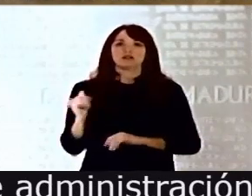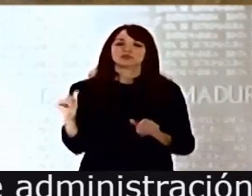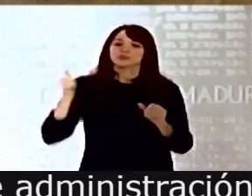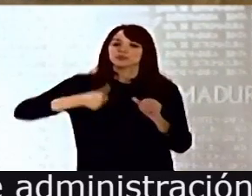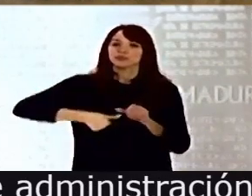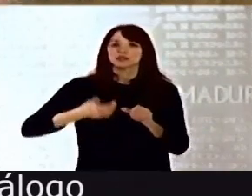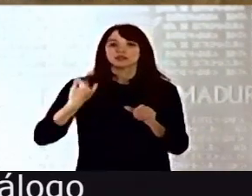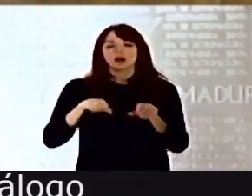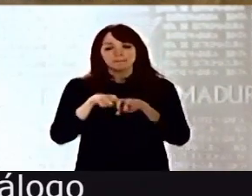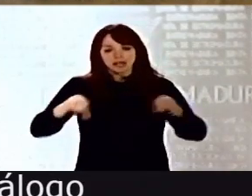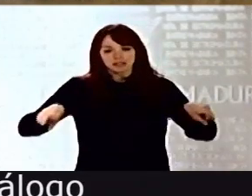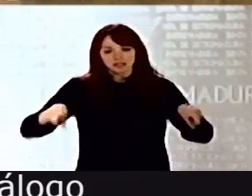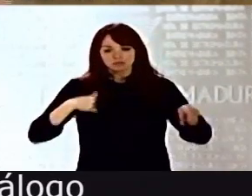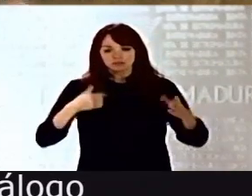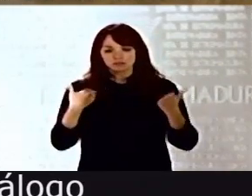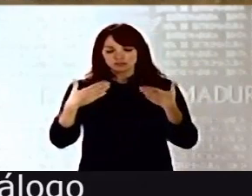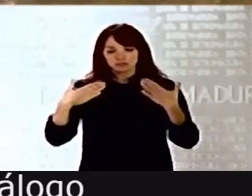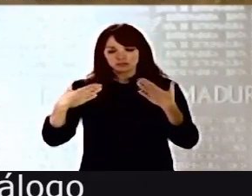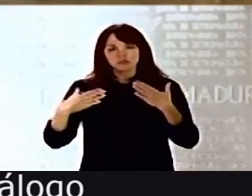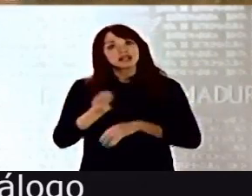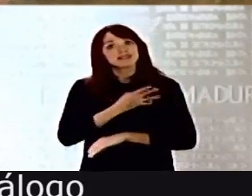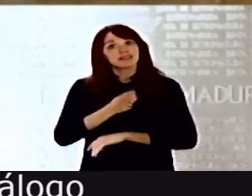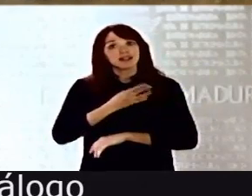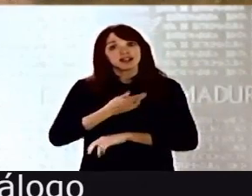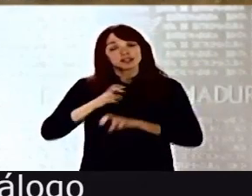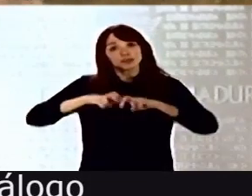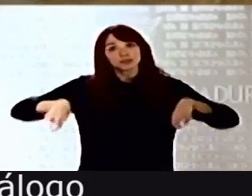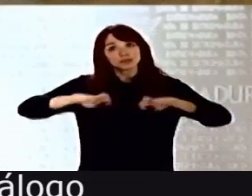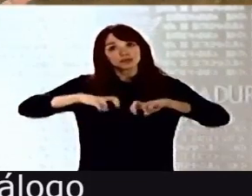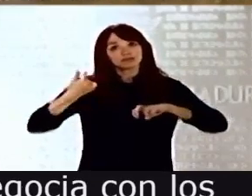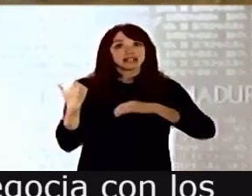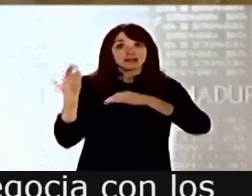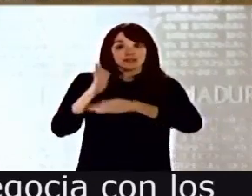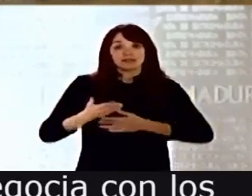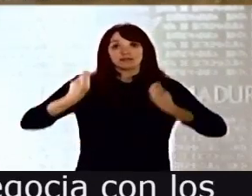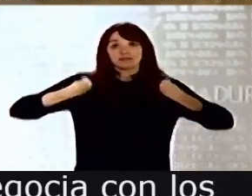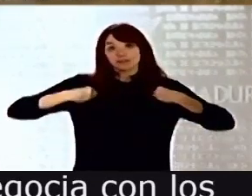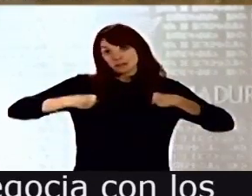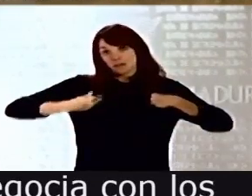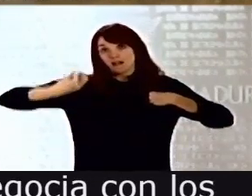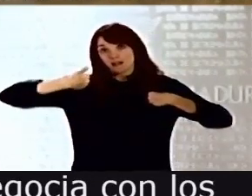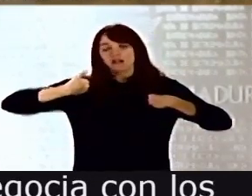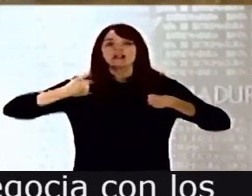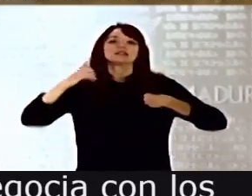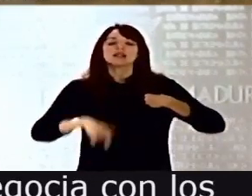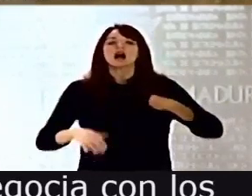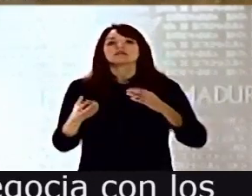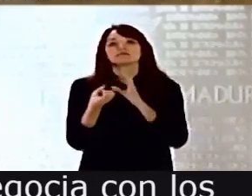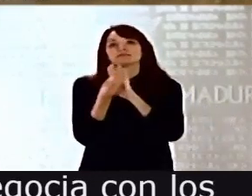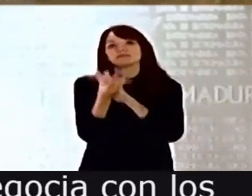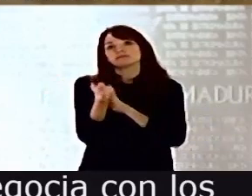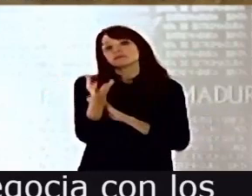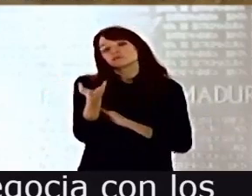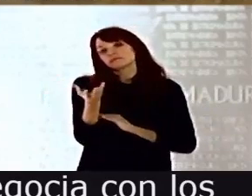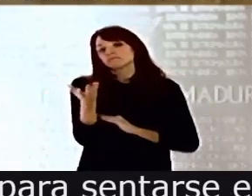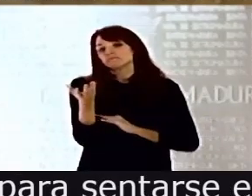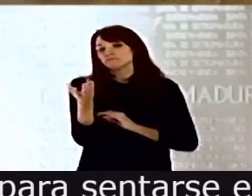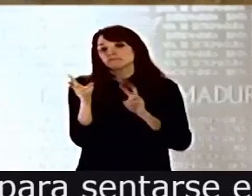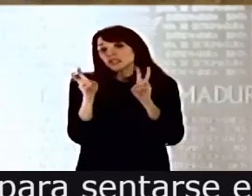constante en la mesa donde se negocia con los sindicatos que tienen la legítima representación para sentarse en esa mesa y avanzar en este